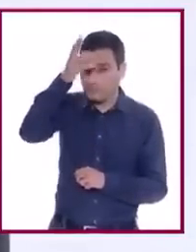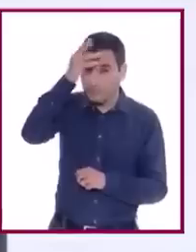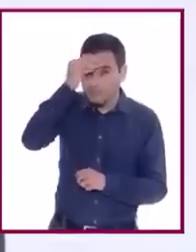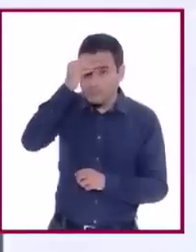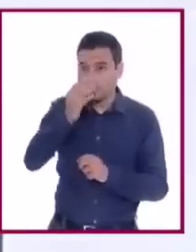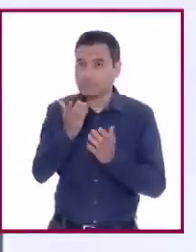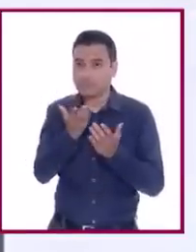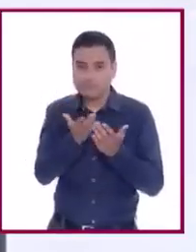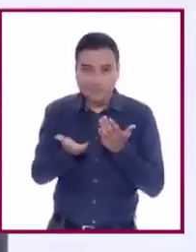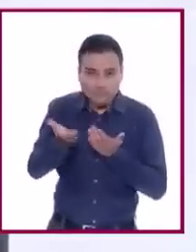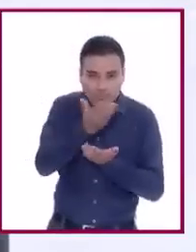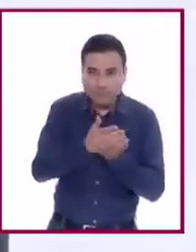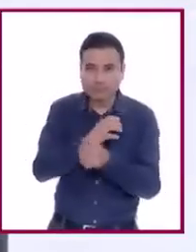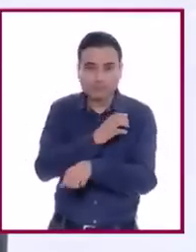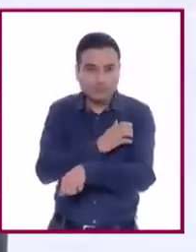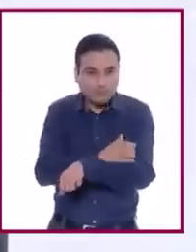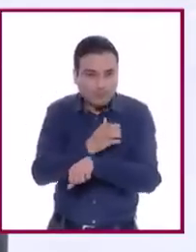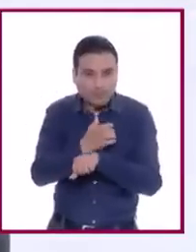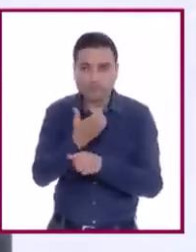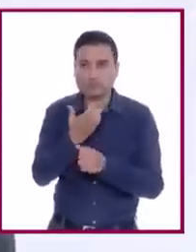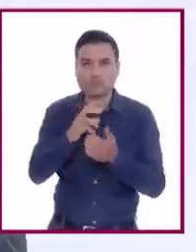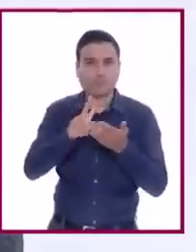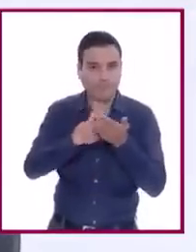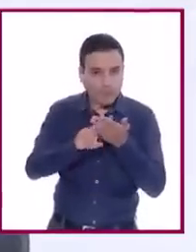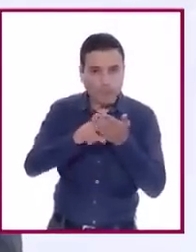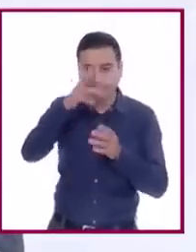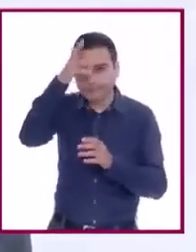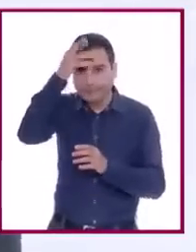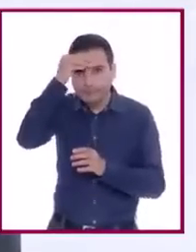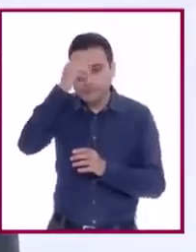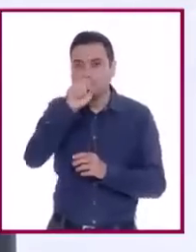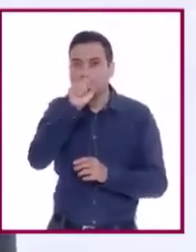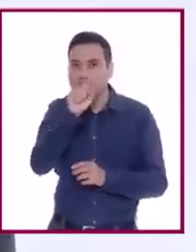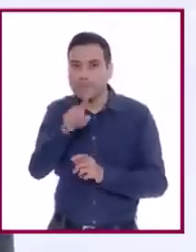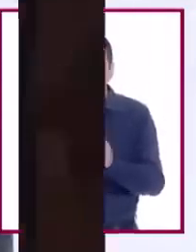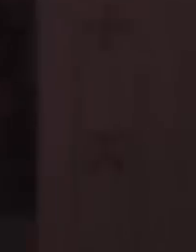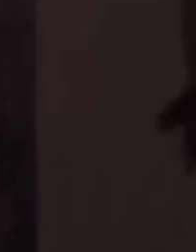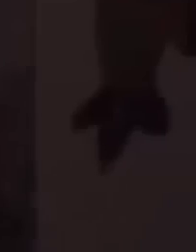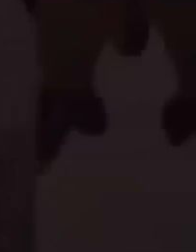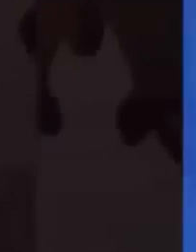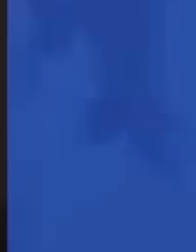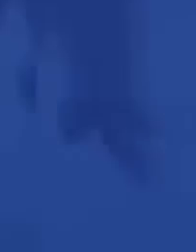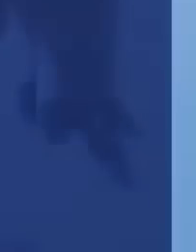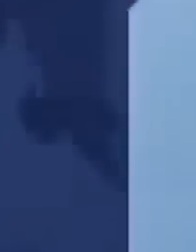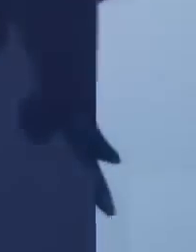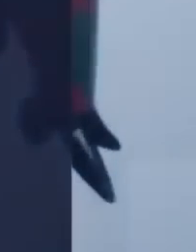conocer el contexto en el que nos encontramos para a su vez mejorarlo